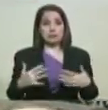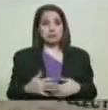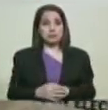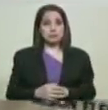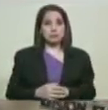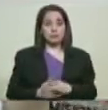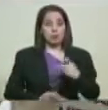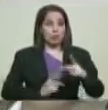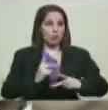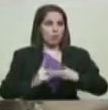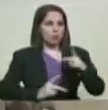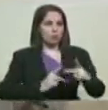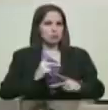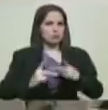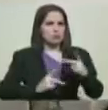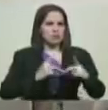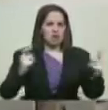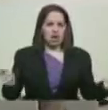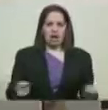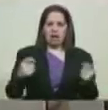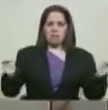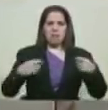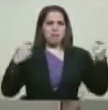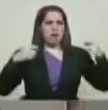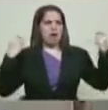Proceso de campaña pública.